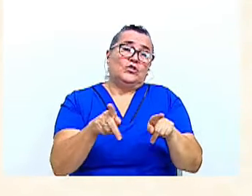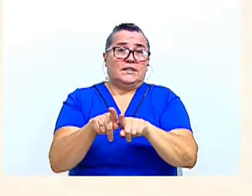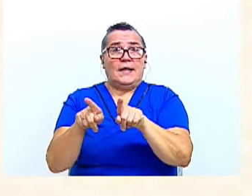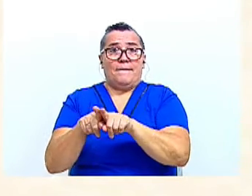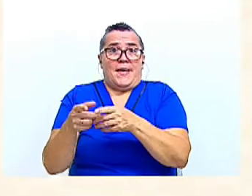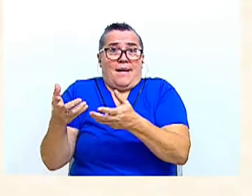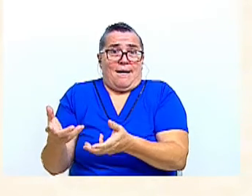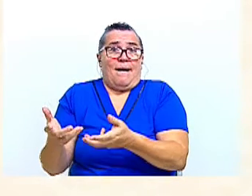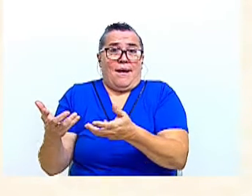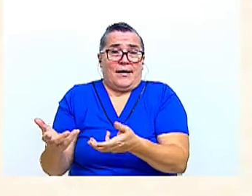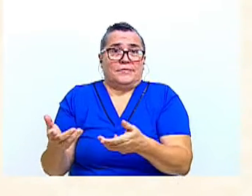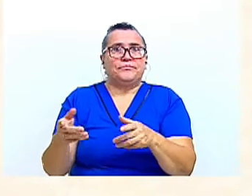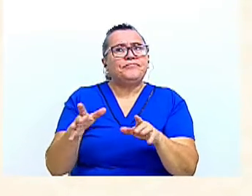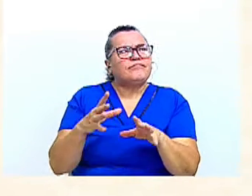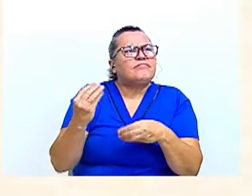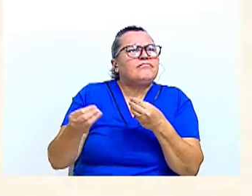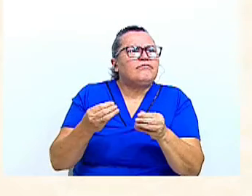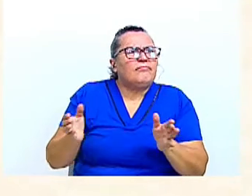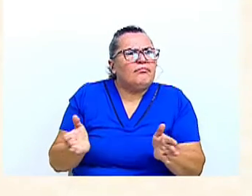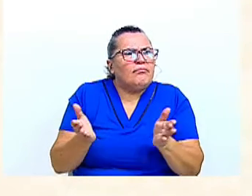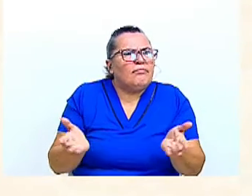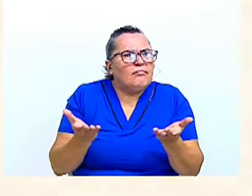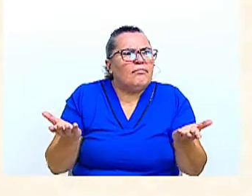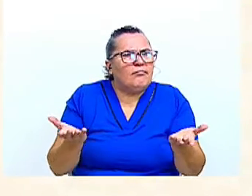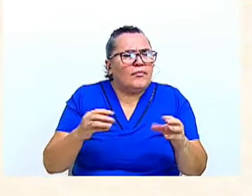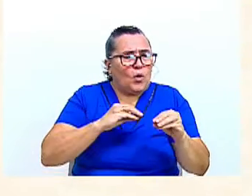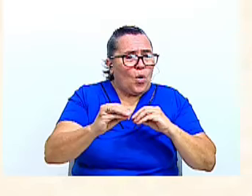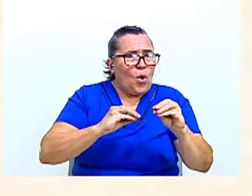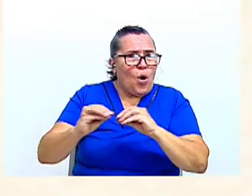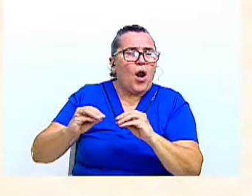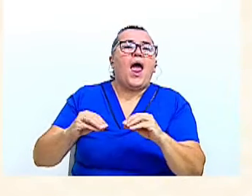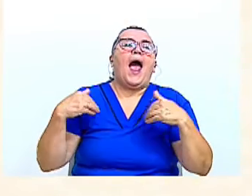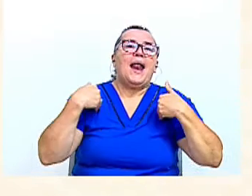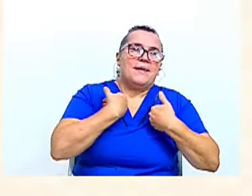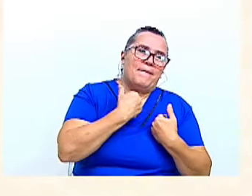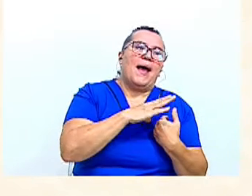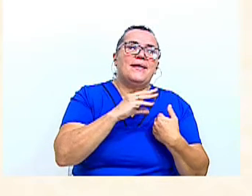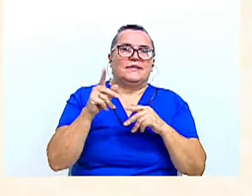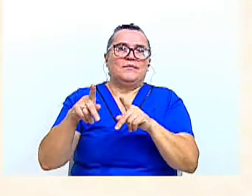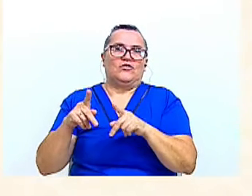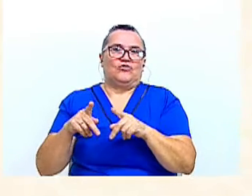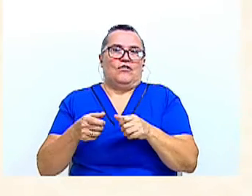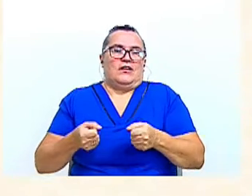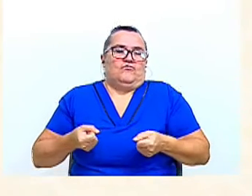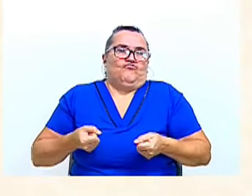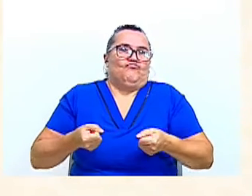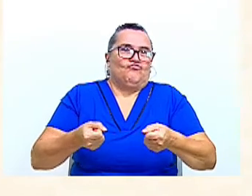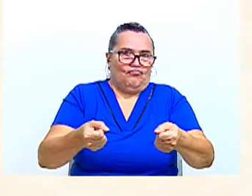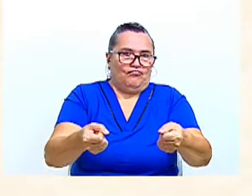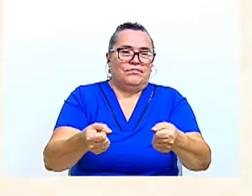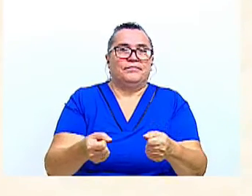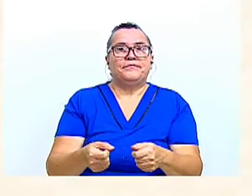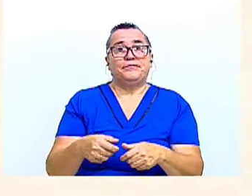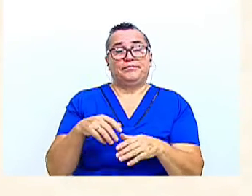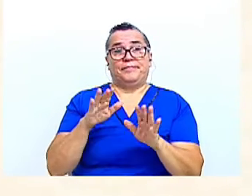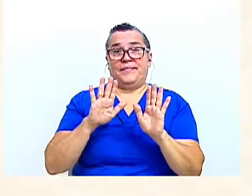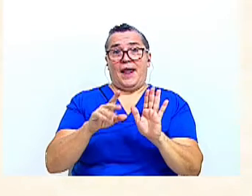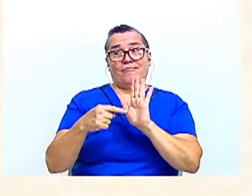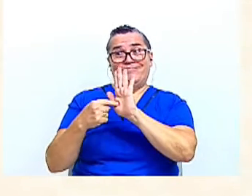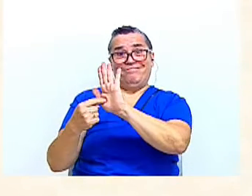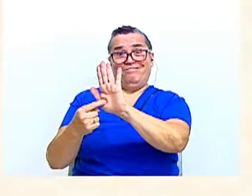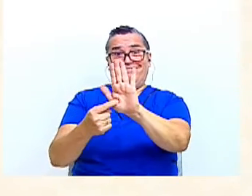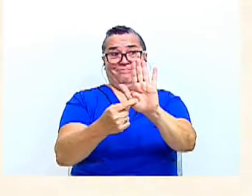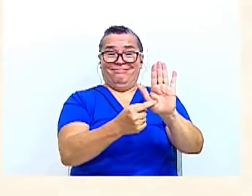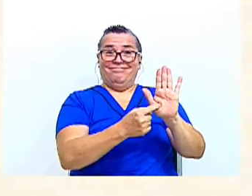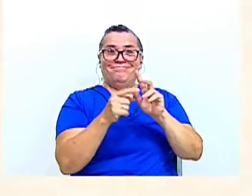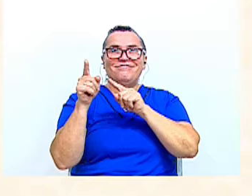de cargas. ¿Y qué la hacía moverse? Tanto animales como personas. Perfecto. Hemos ilustrado entonces